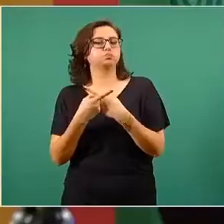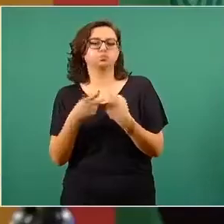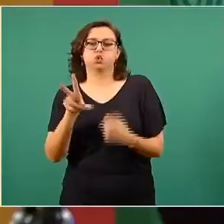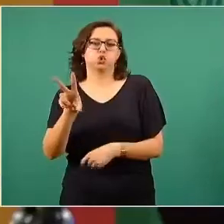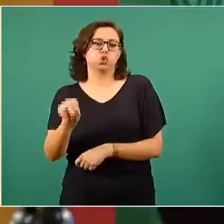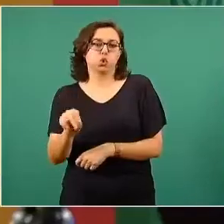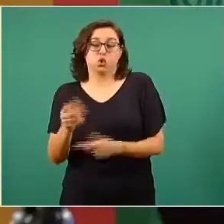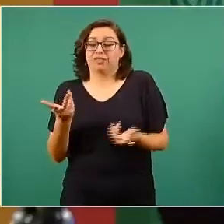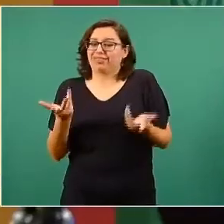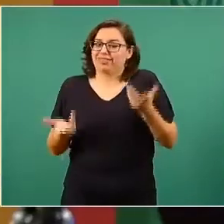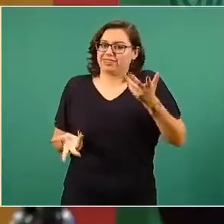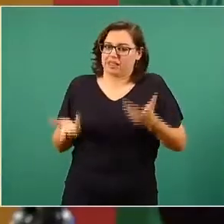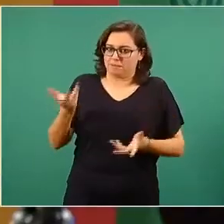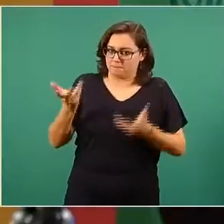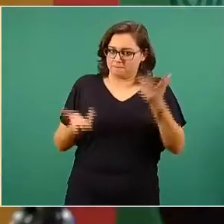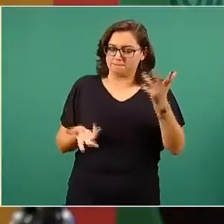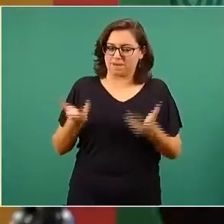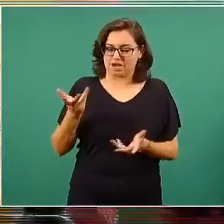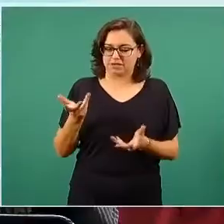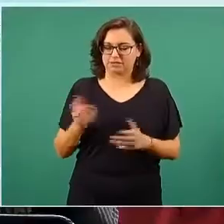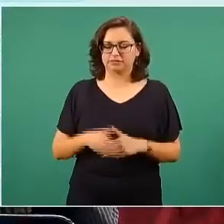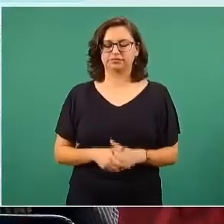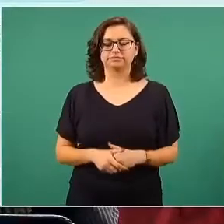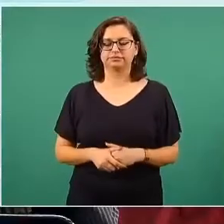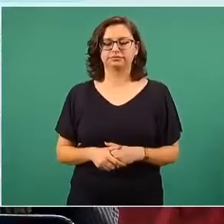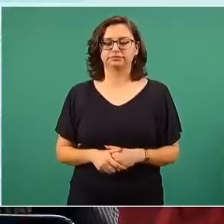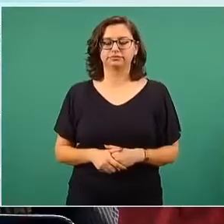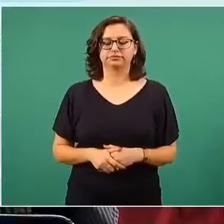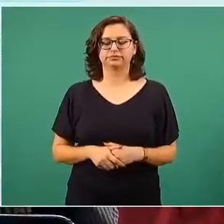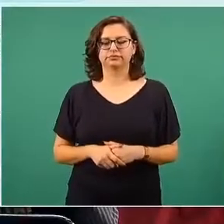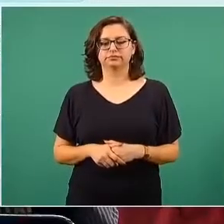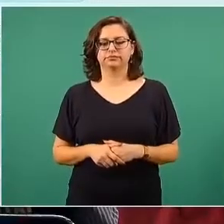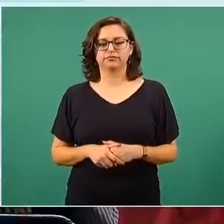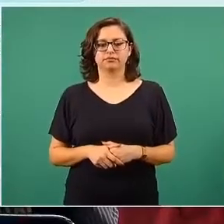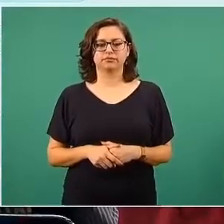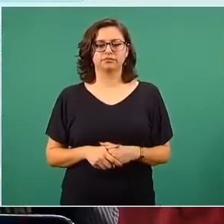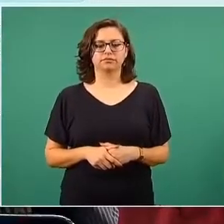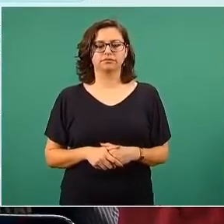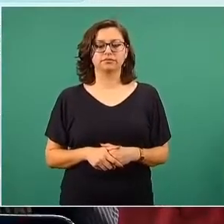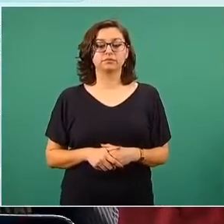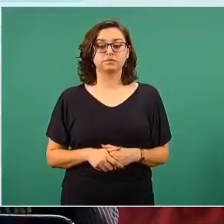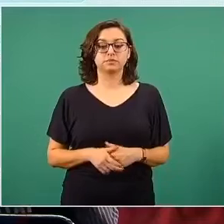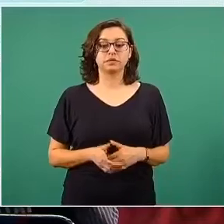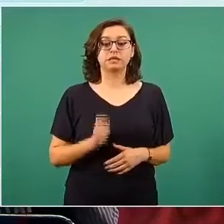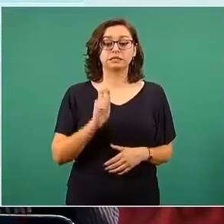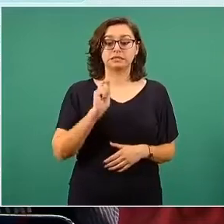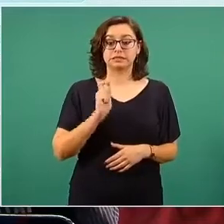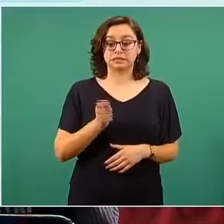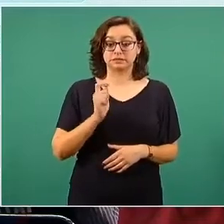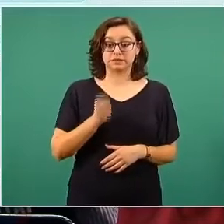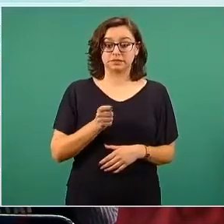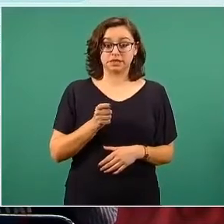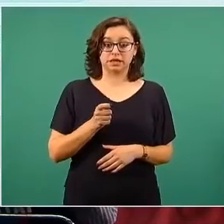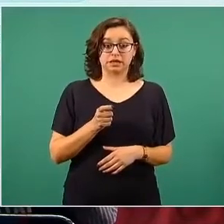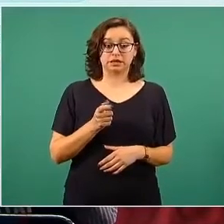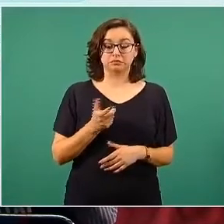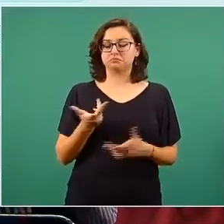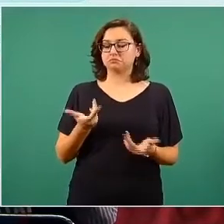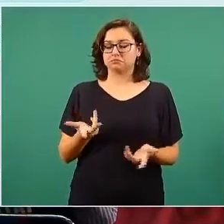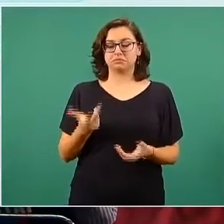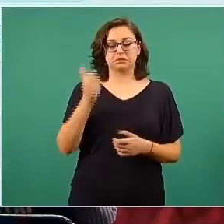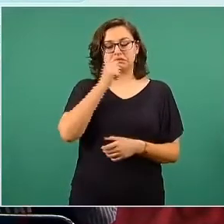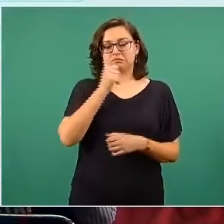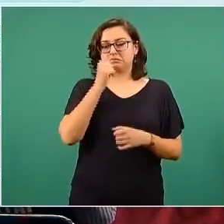supuestamente asociado a vacunación realmente estaba asociado o no a vacunación. Esto incluye las situaciones, siempre